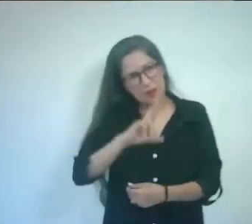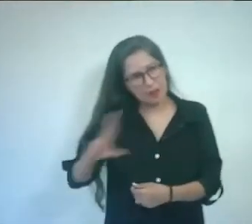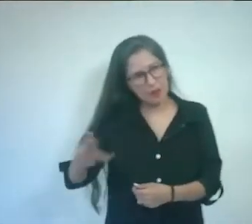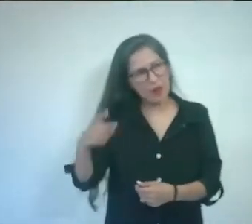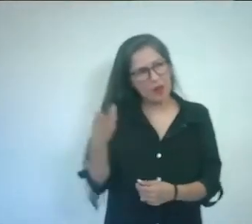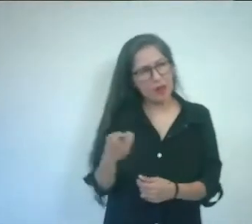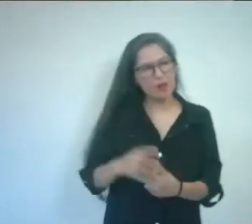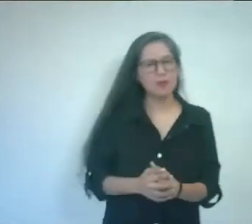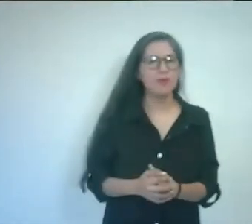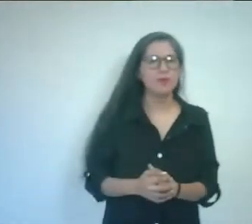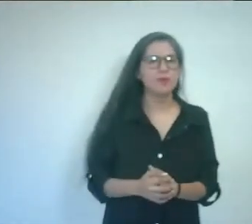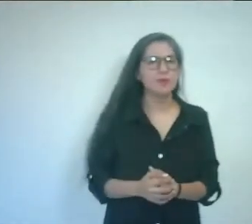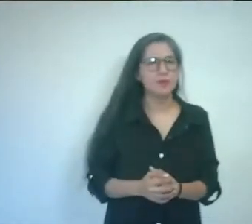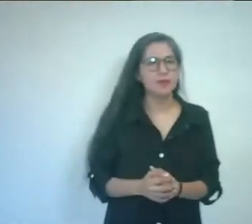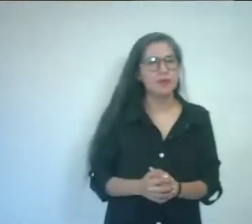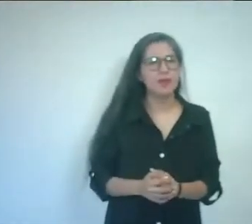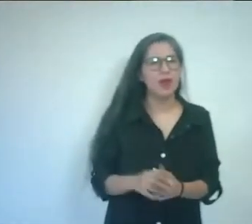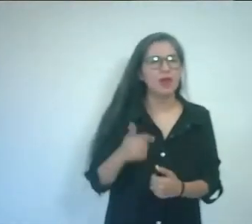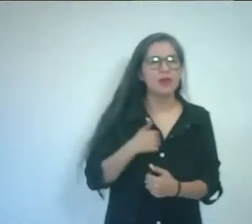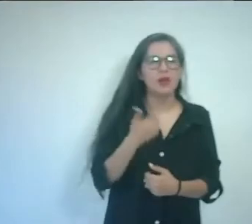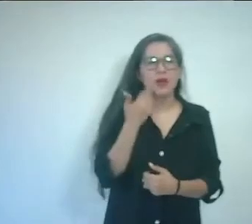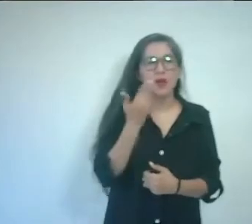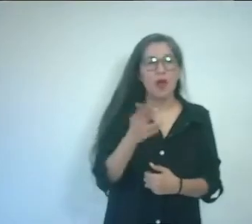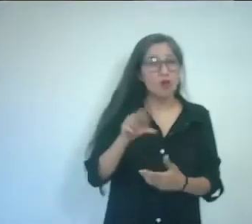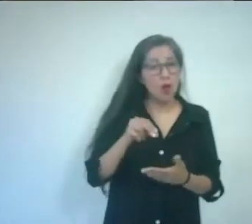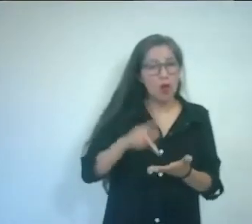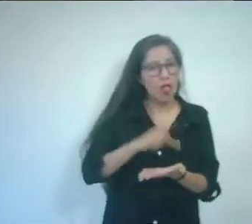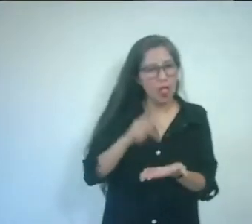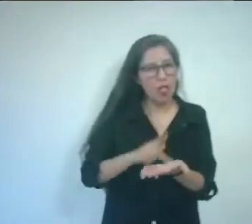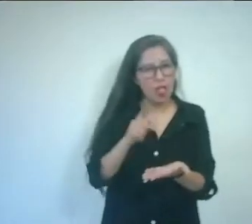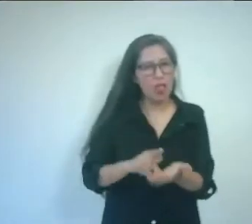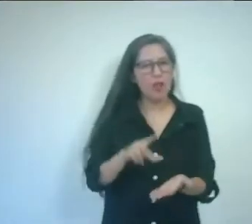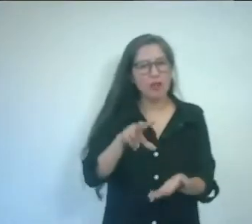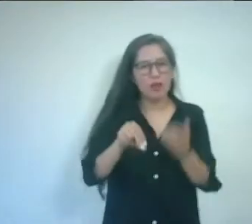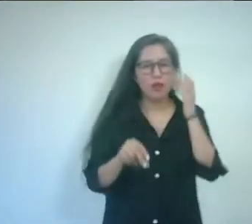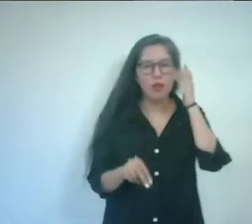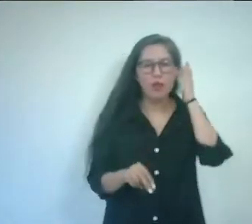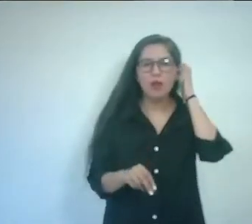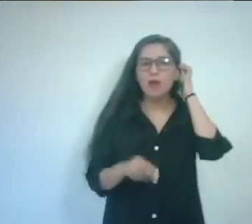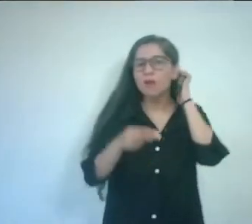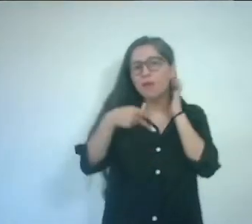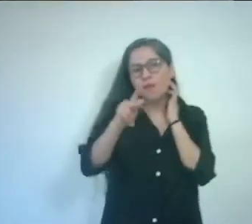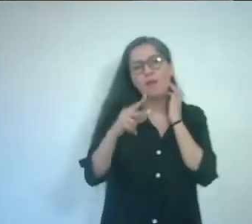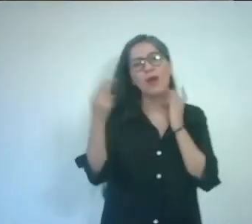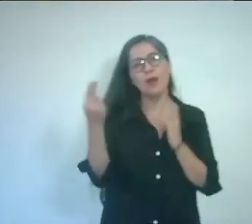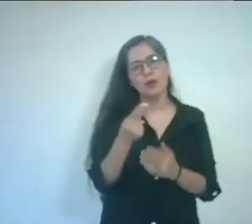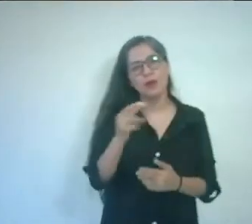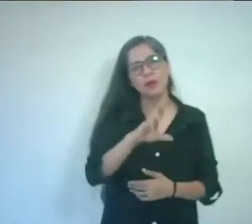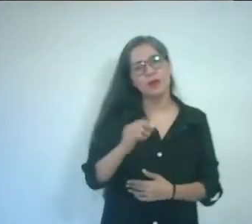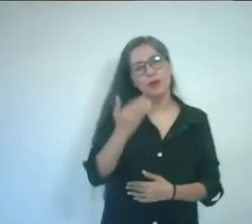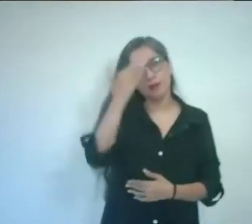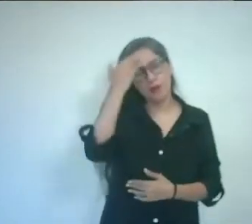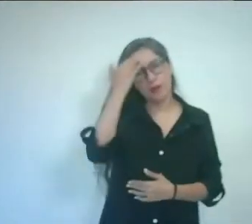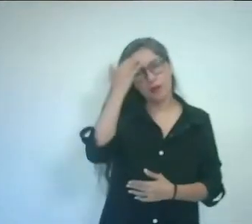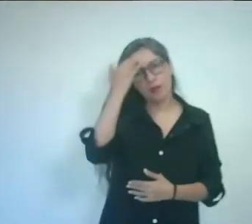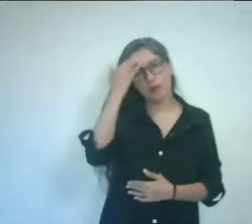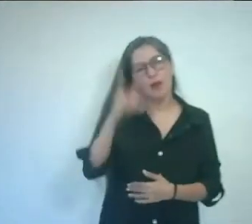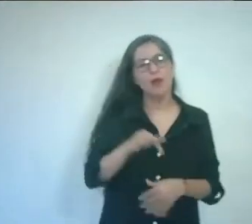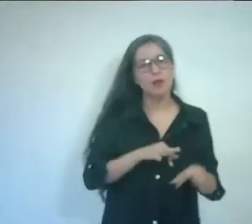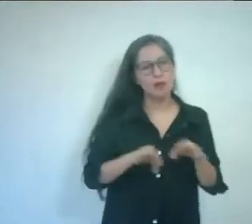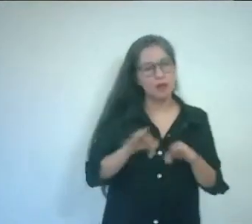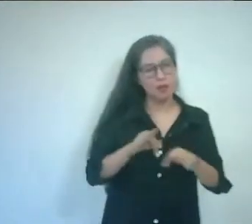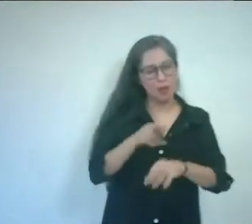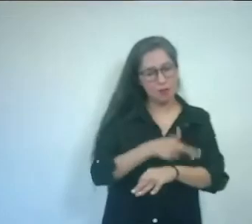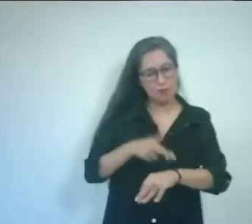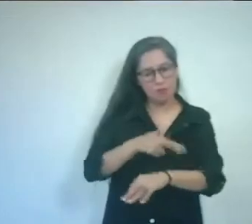ciudadana. Quiero, no quiero ser reiterativo, pero sí es necesario reconocer el trabajo de los